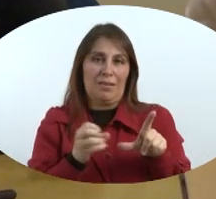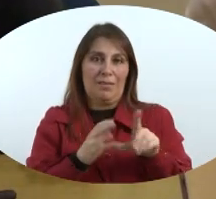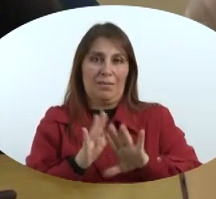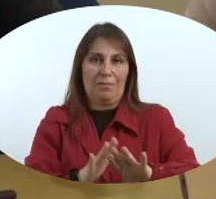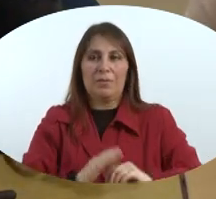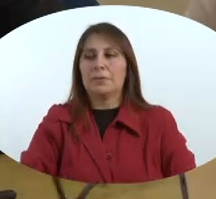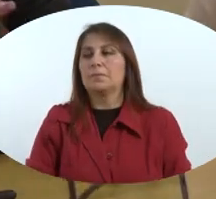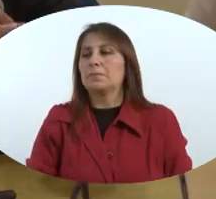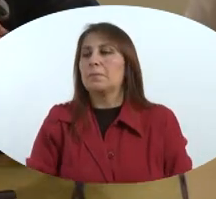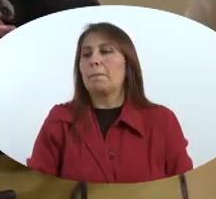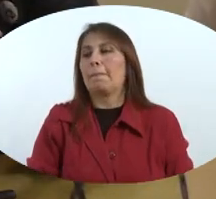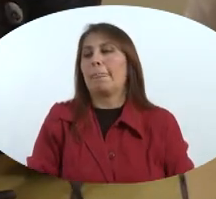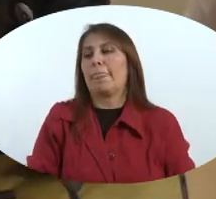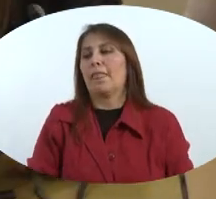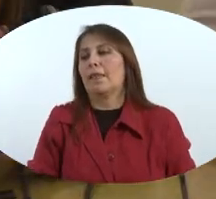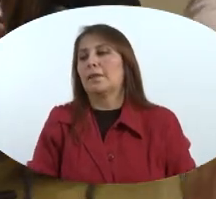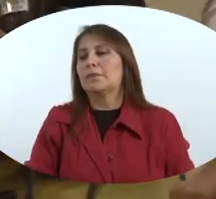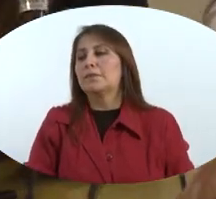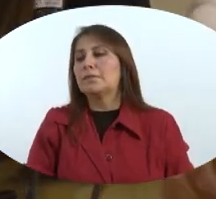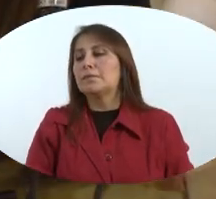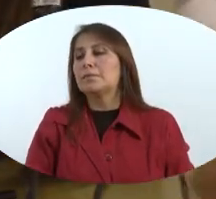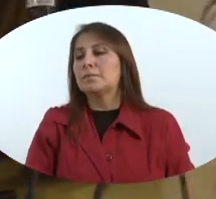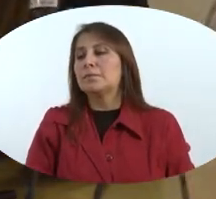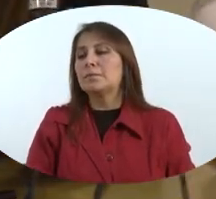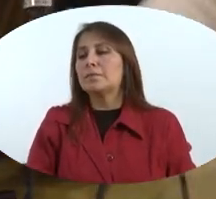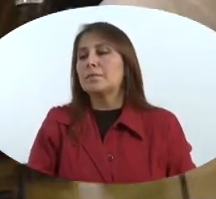escogemos una pero llegó otra